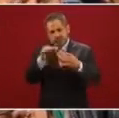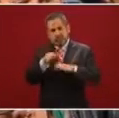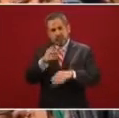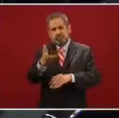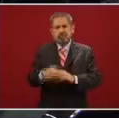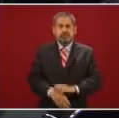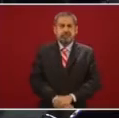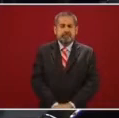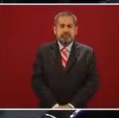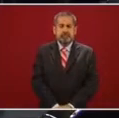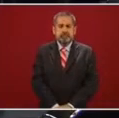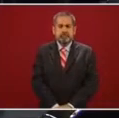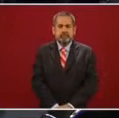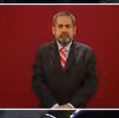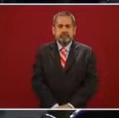respecto.